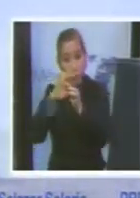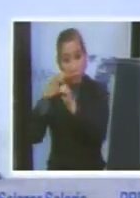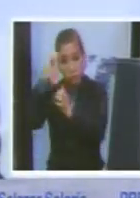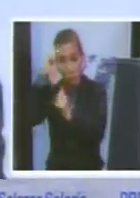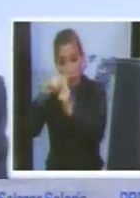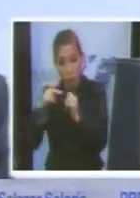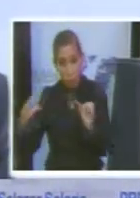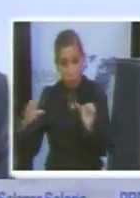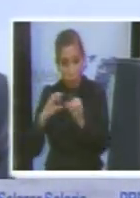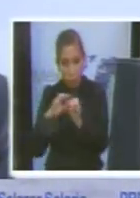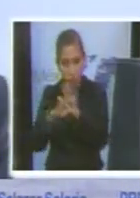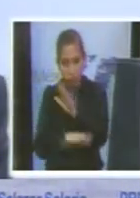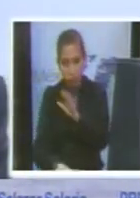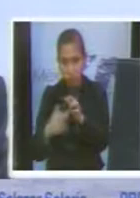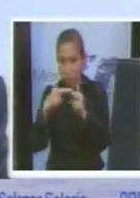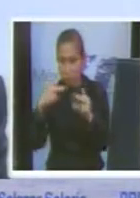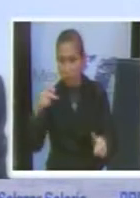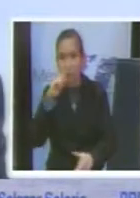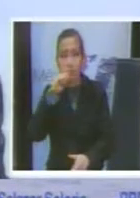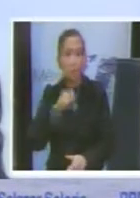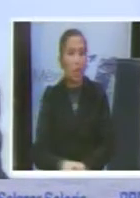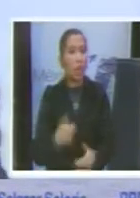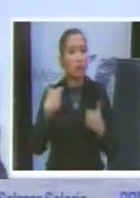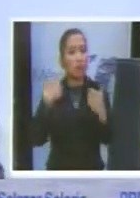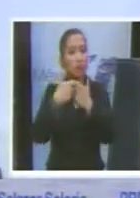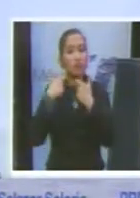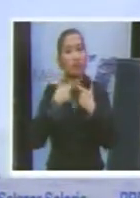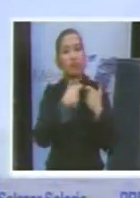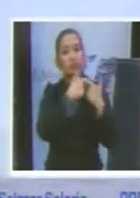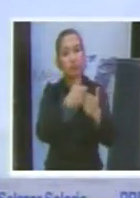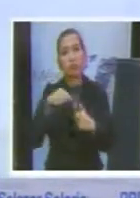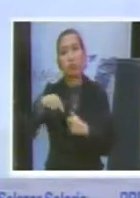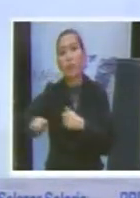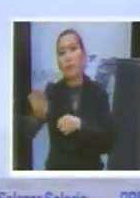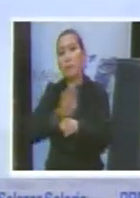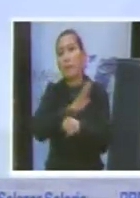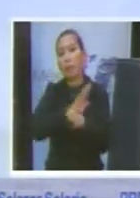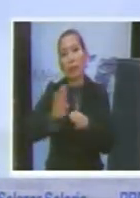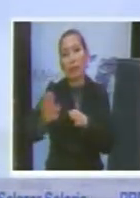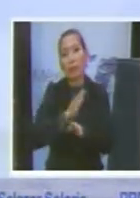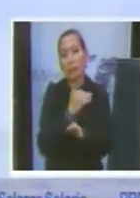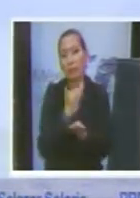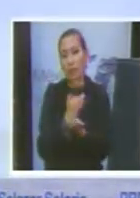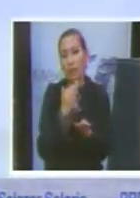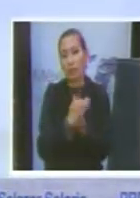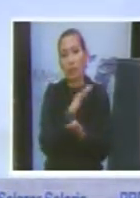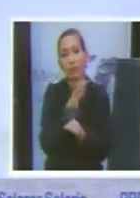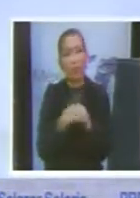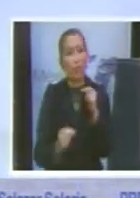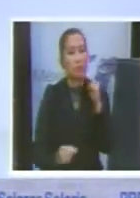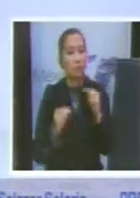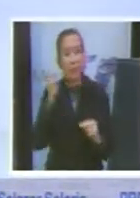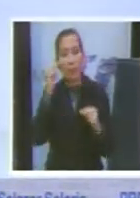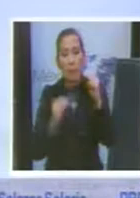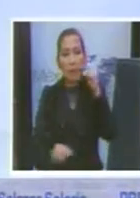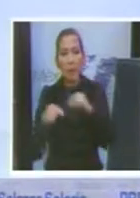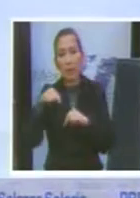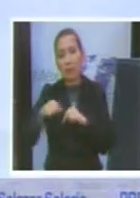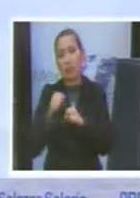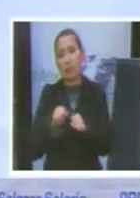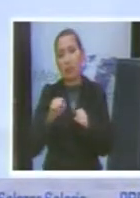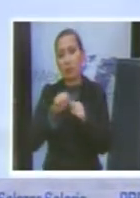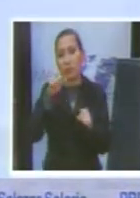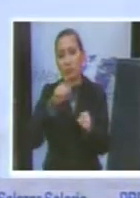Europea una sólida relación de amistad y de cooperación en la que los beneficios se ven aprovechados en todos los niveles de nuestra